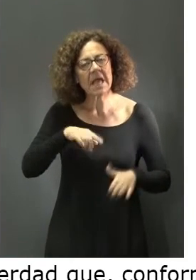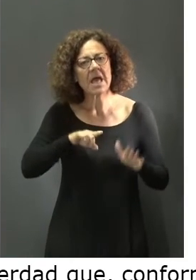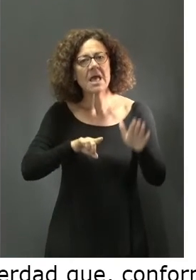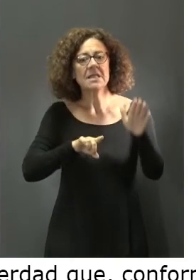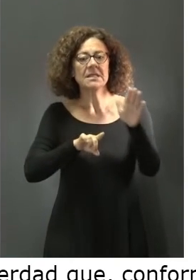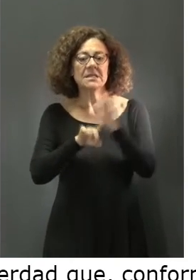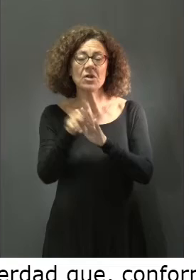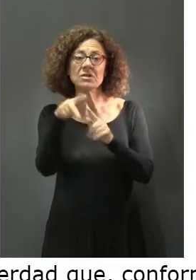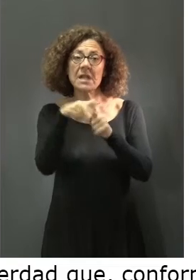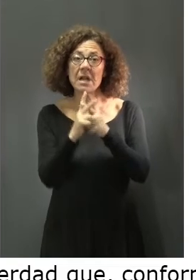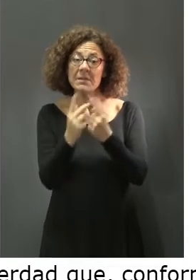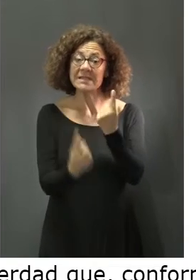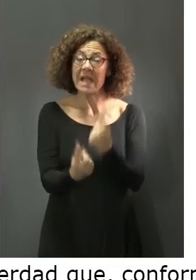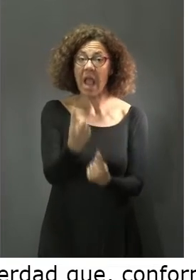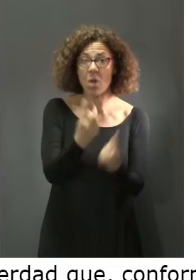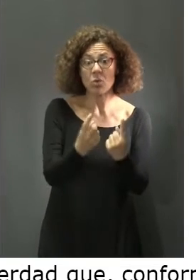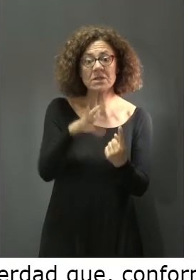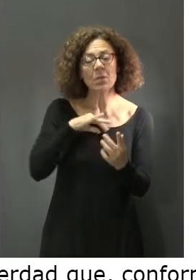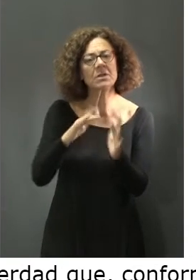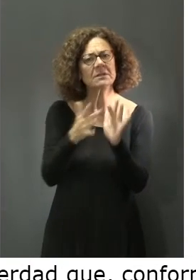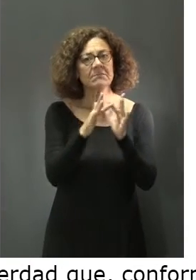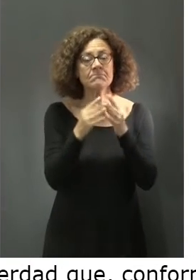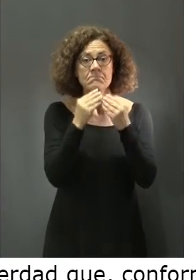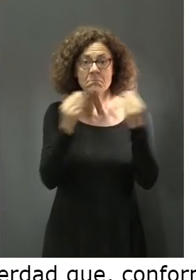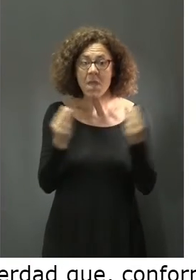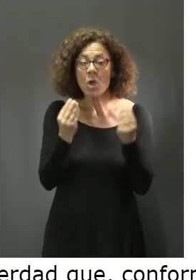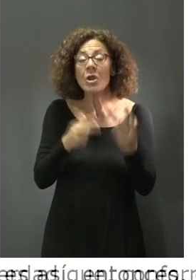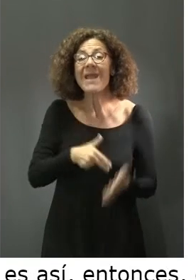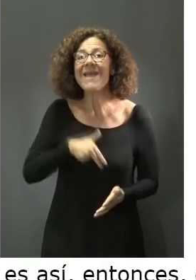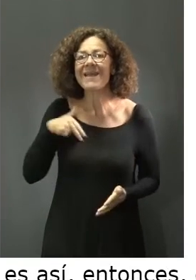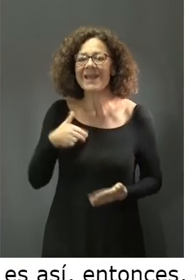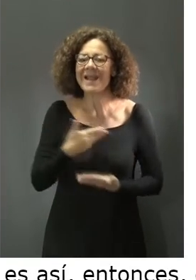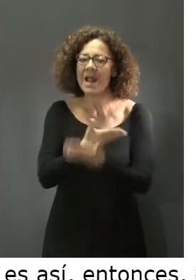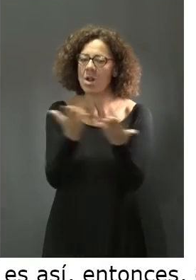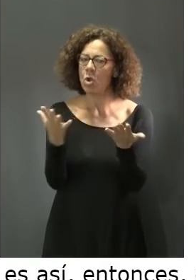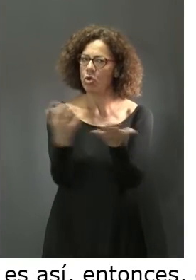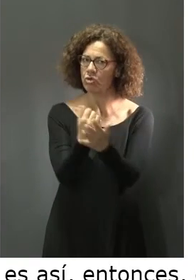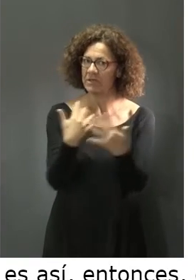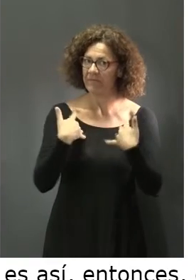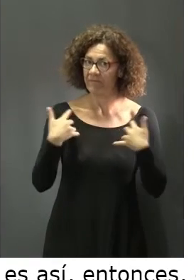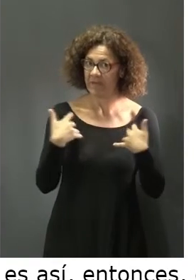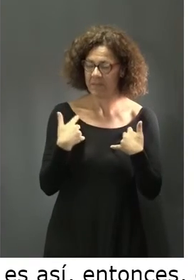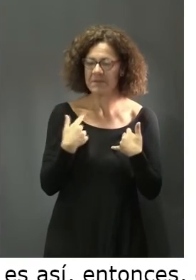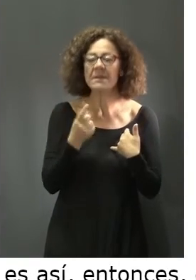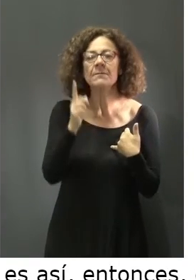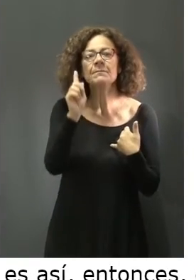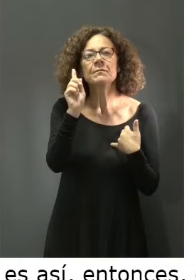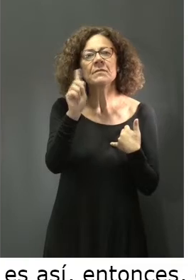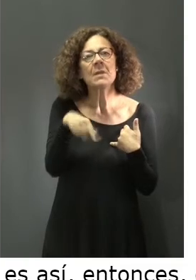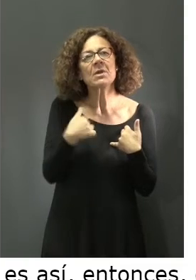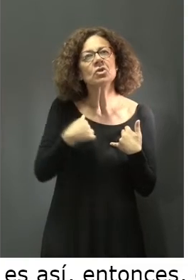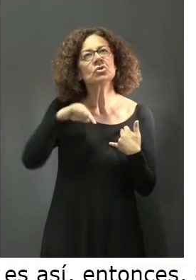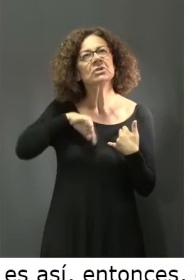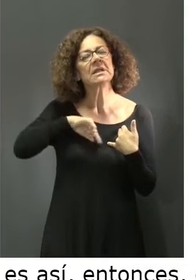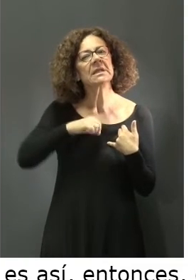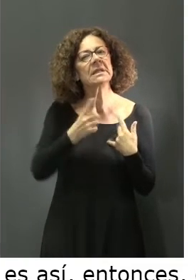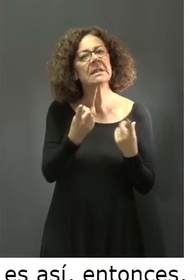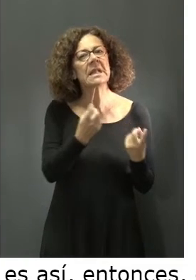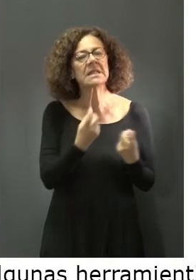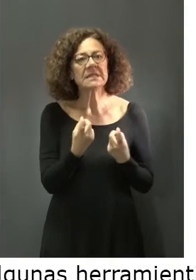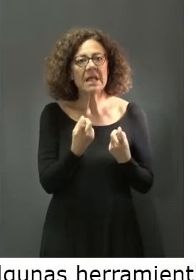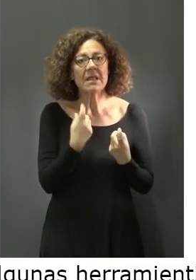algunas herramientas que te permiten interactuar mejor en general con todas las víctimas. A pesar de esto, sentí la necesidad